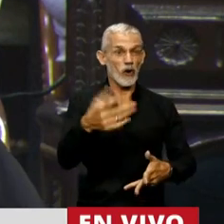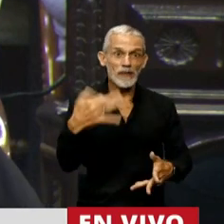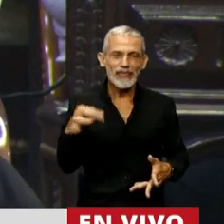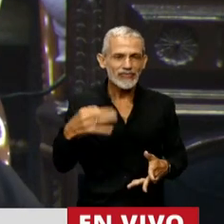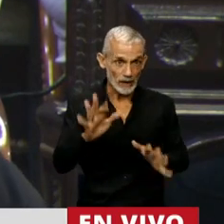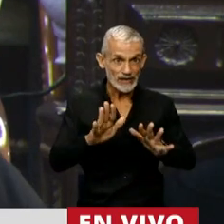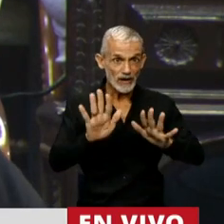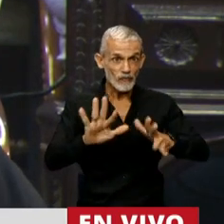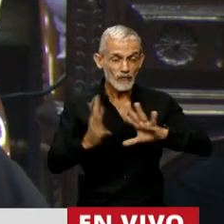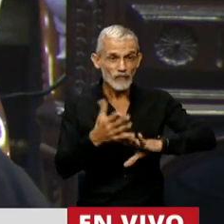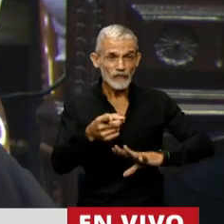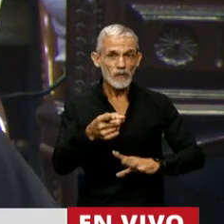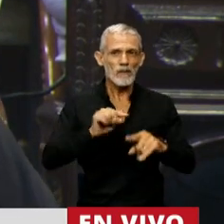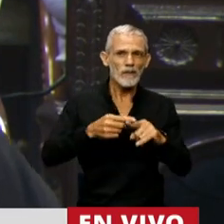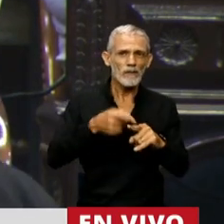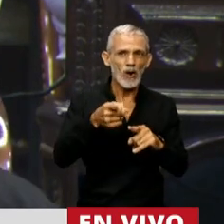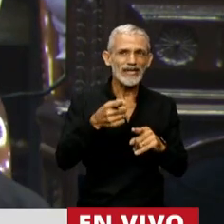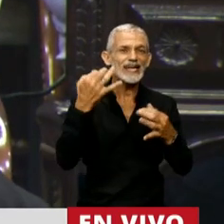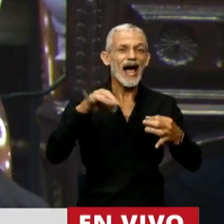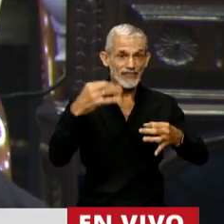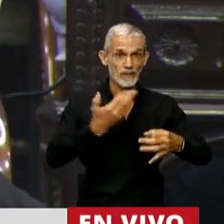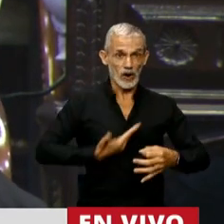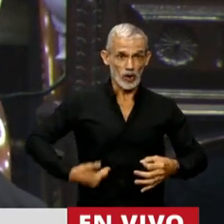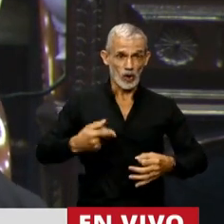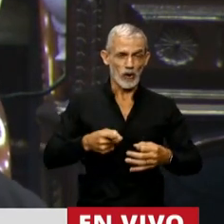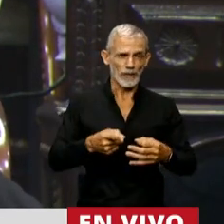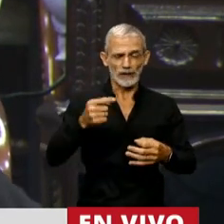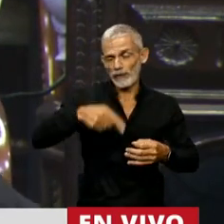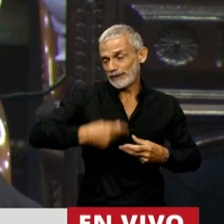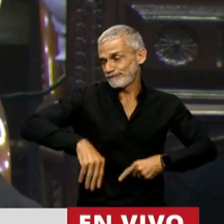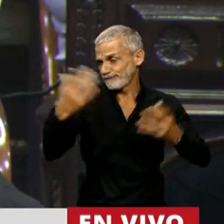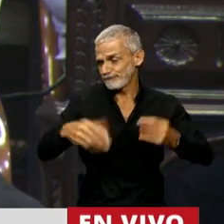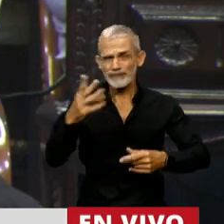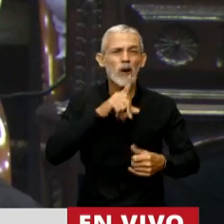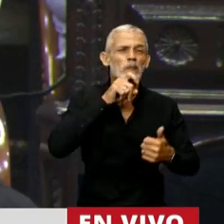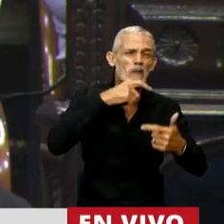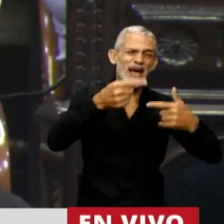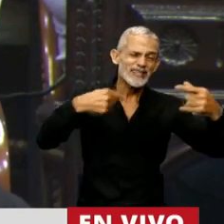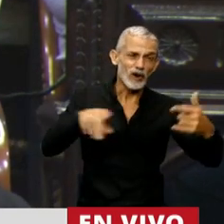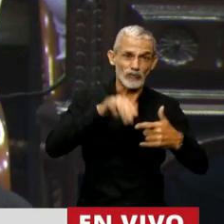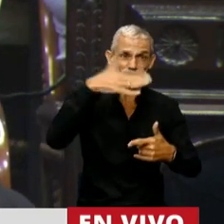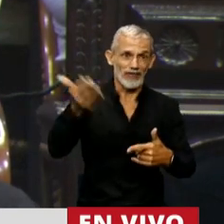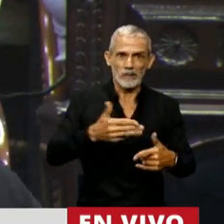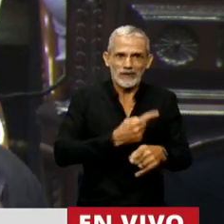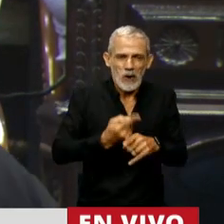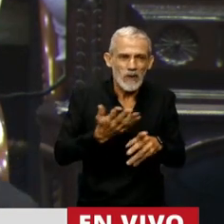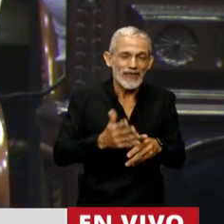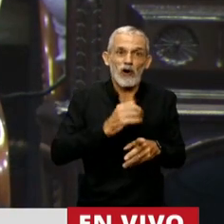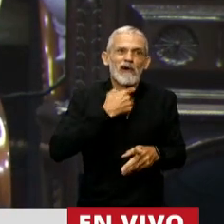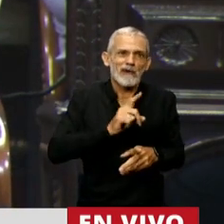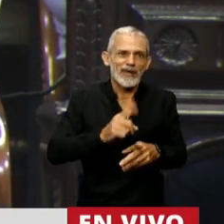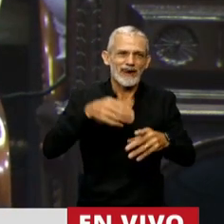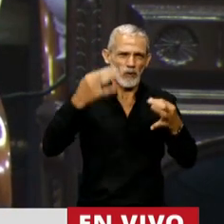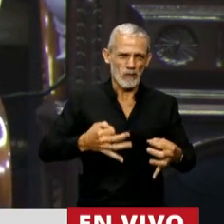es ese capital político lo que el gobierno está dilapidando porque prometen cosas que no pueden o no quieren